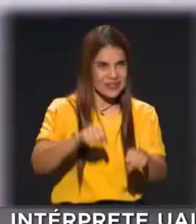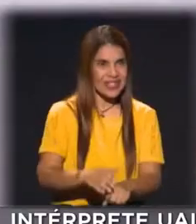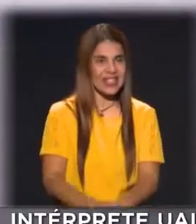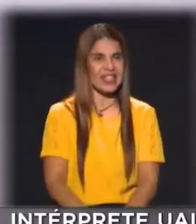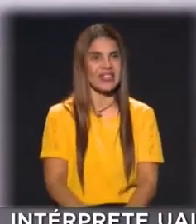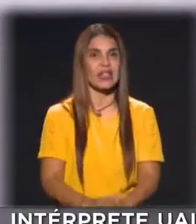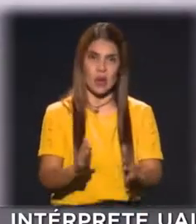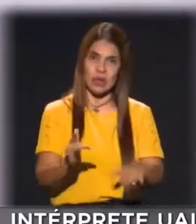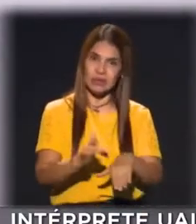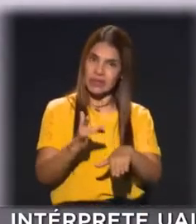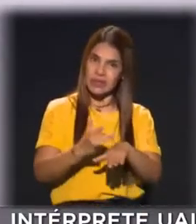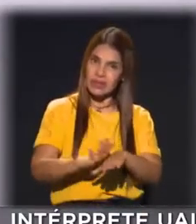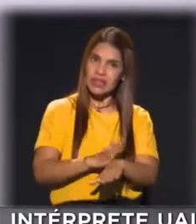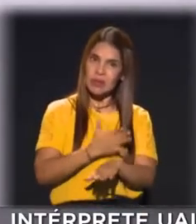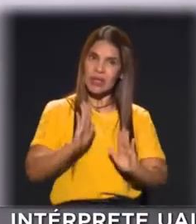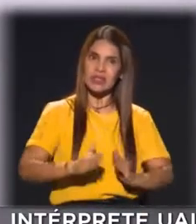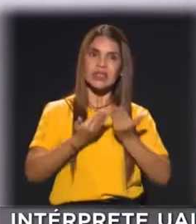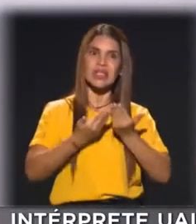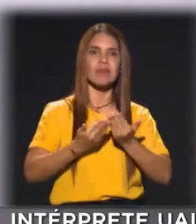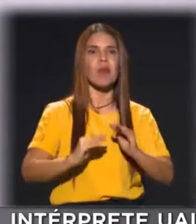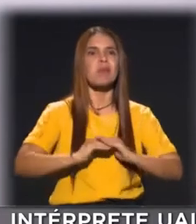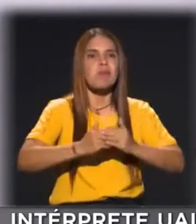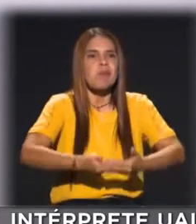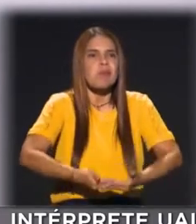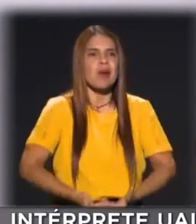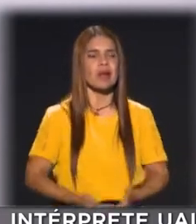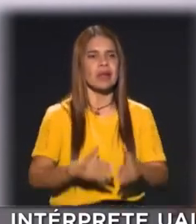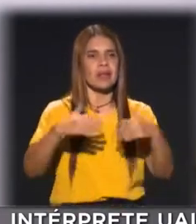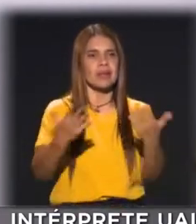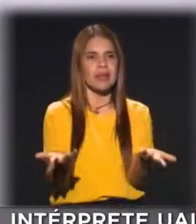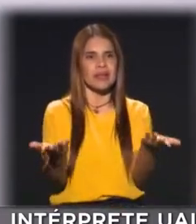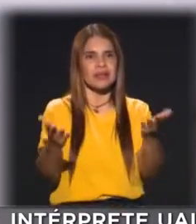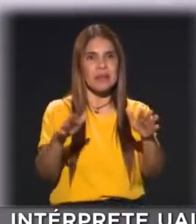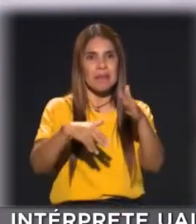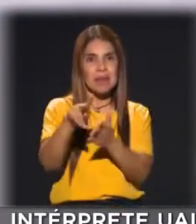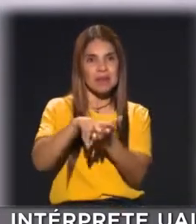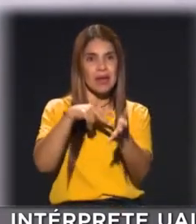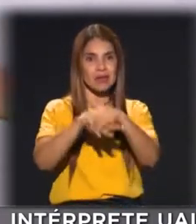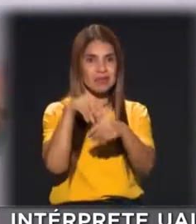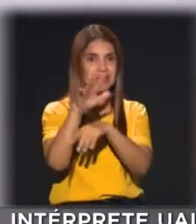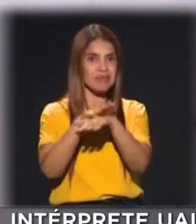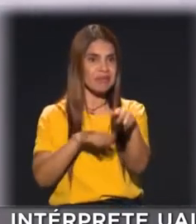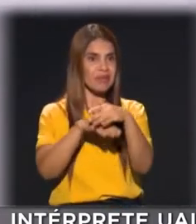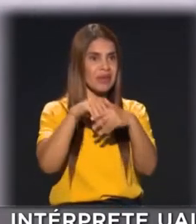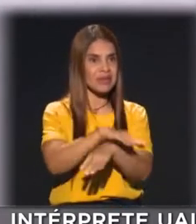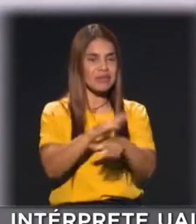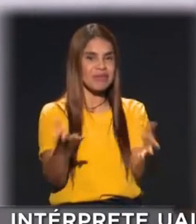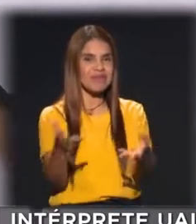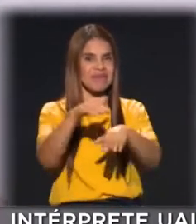Como es pura estimulación, saco las manos. Las pongo a bailar.